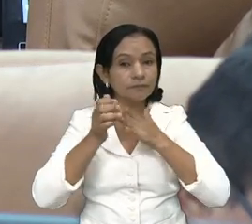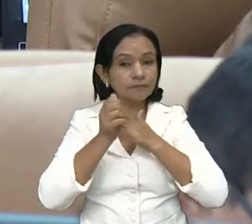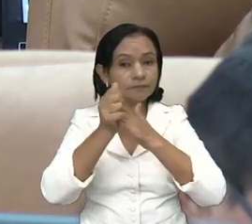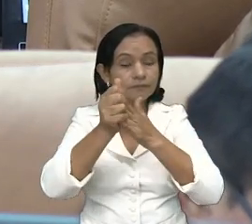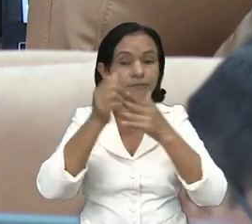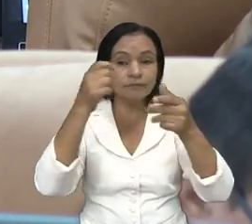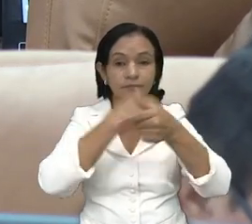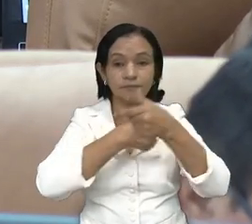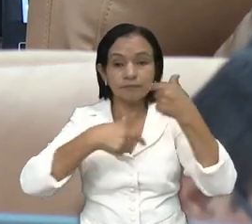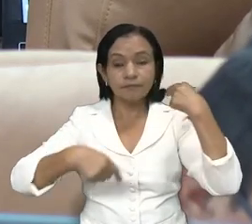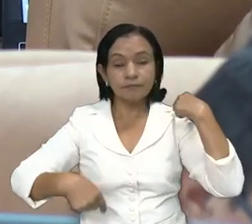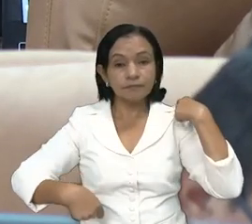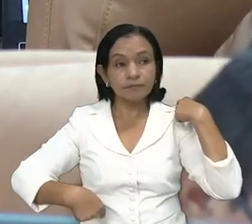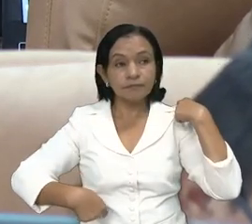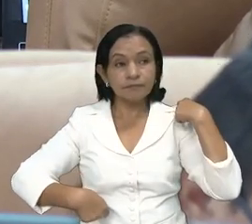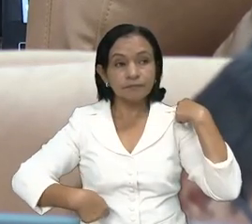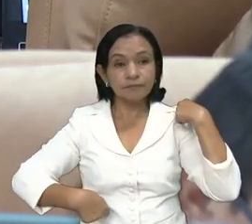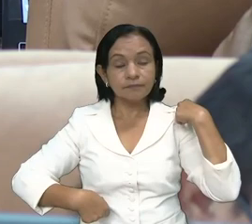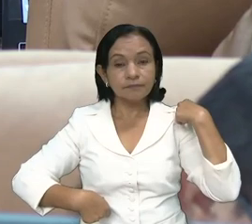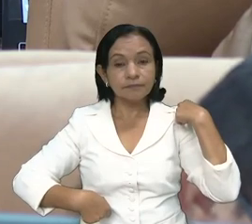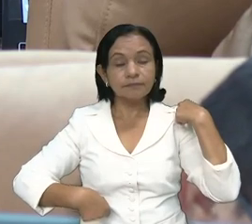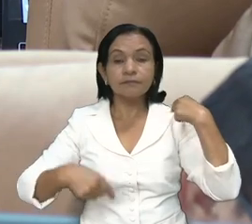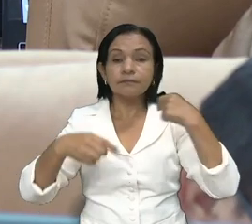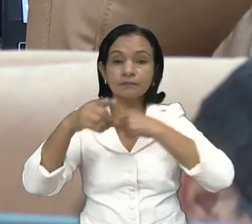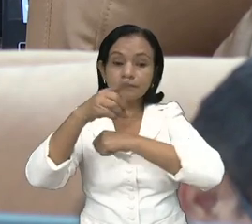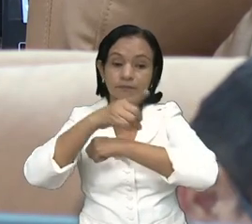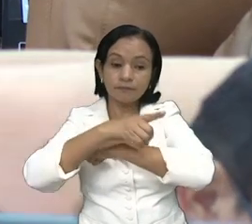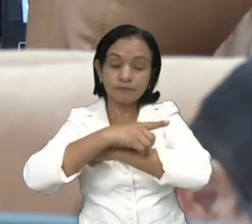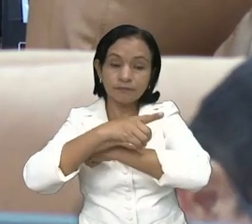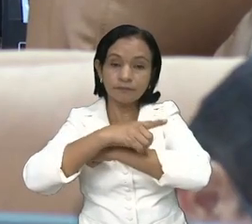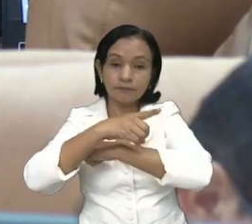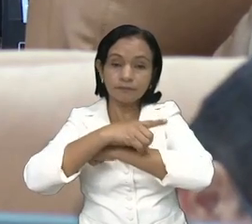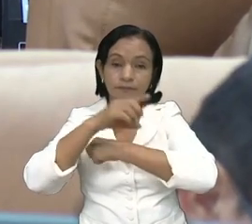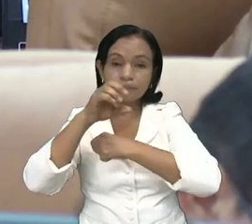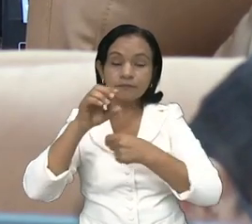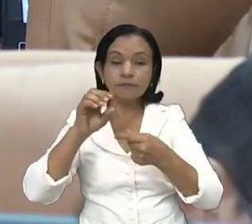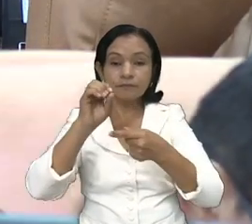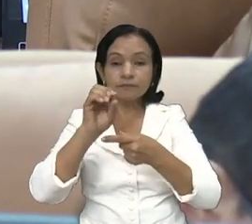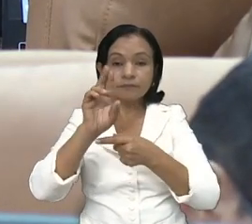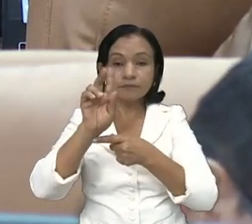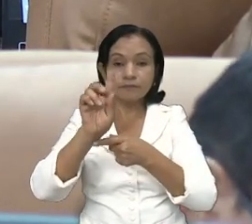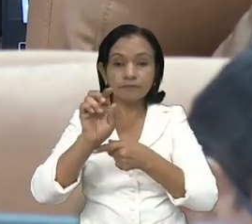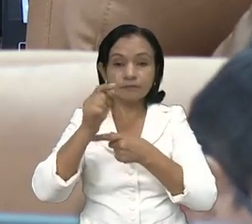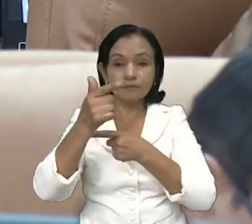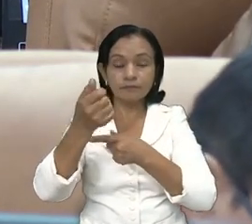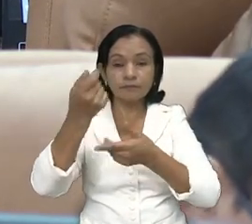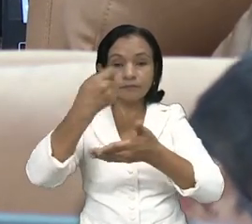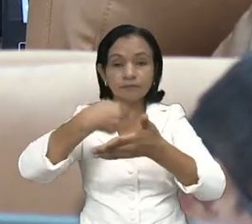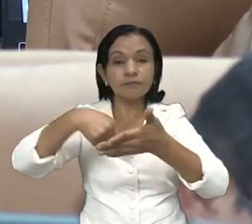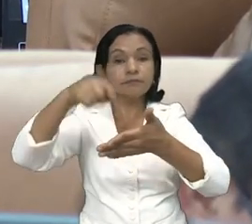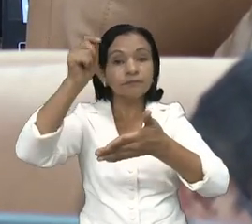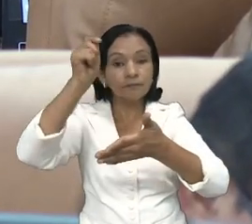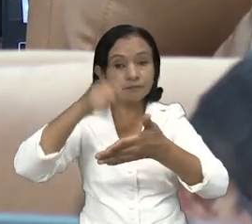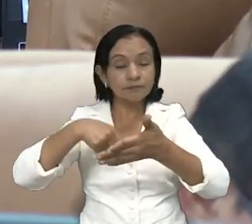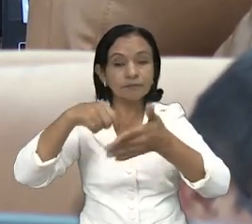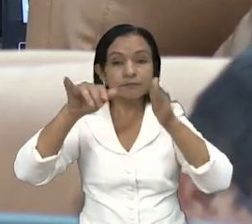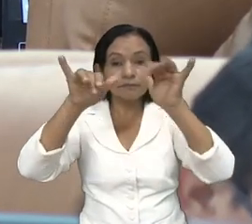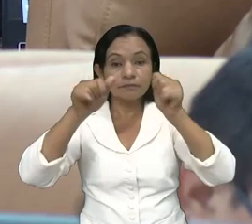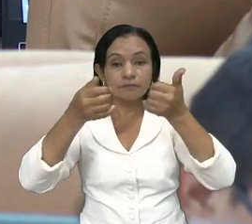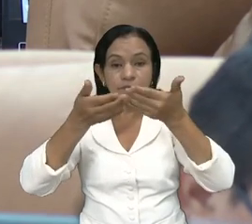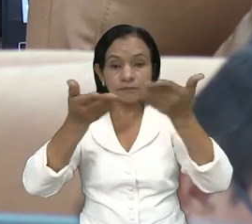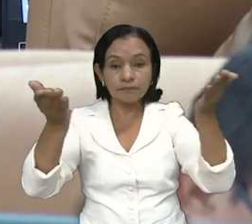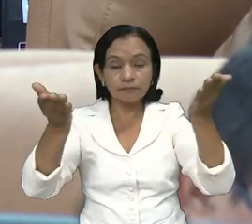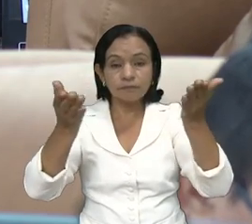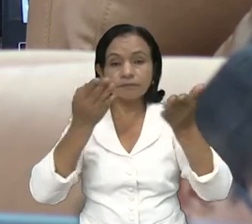encabezada por el presidente comandante Daniel Ortega Saavedra, firmó la Declaración